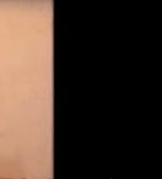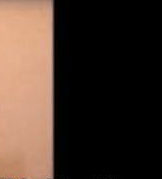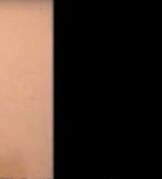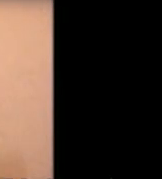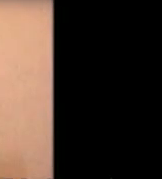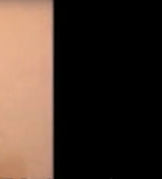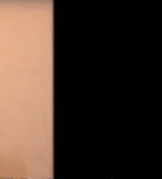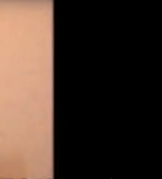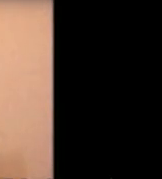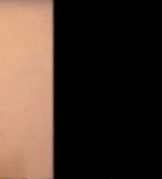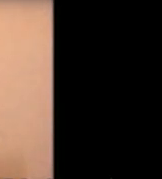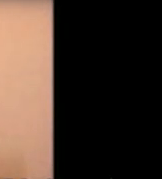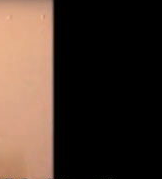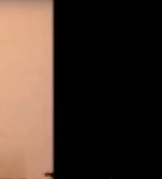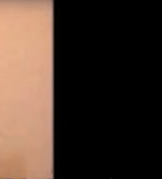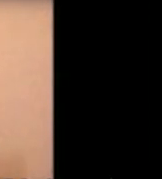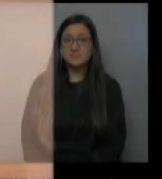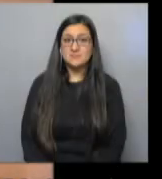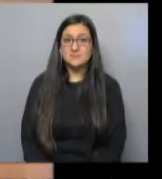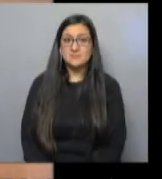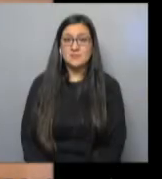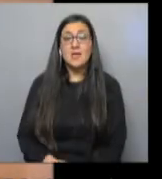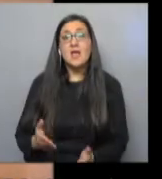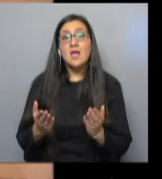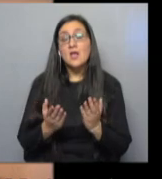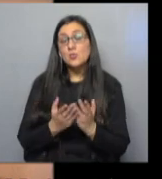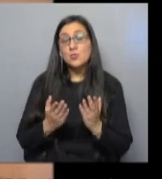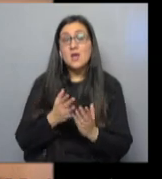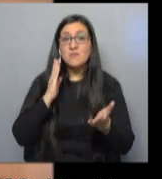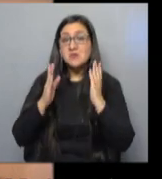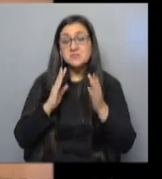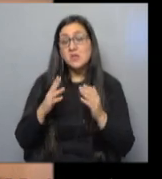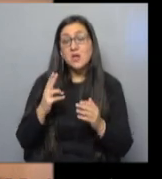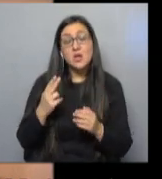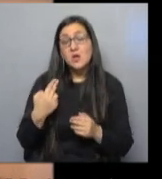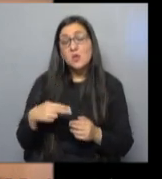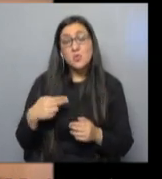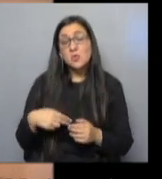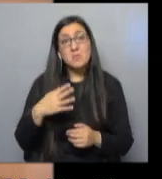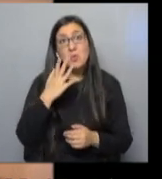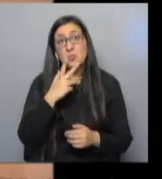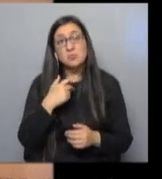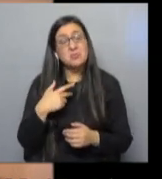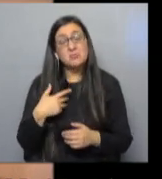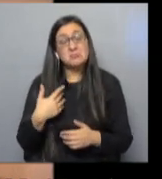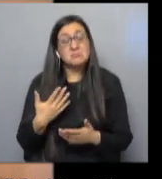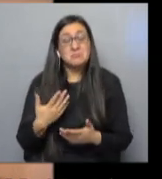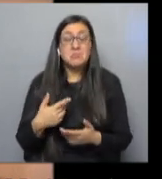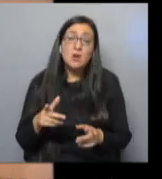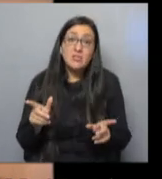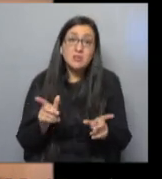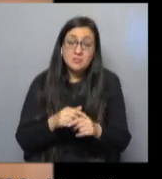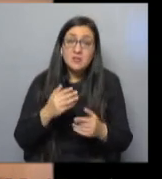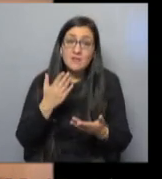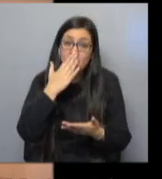diago vacía que nunca me apasionó demasiado la termine y contra viento y marea porque era como ese